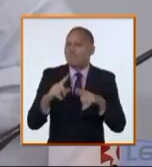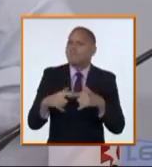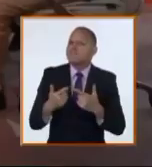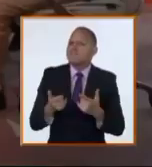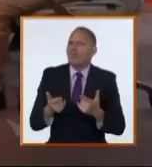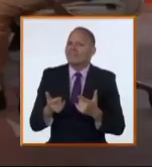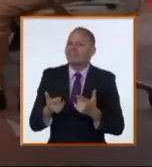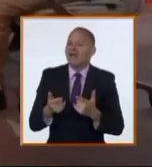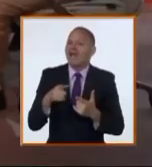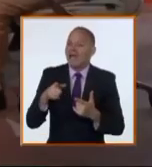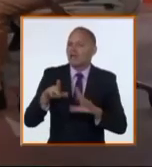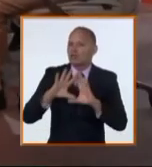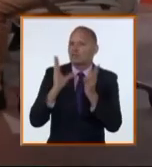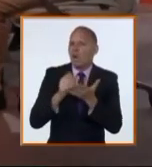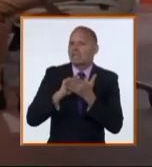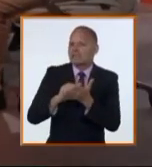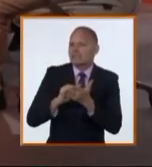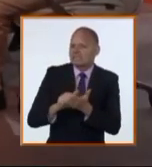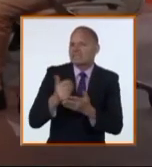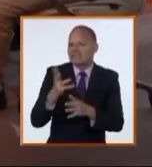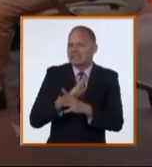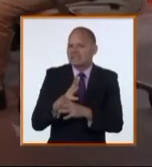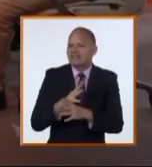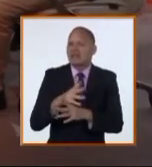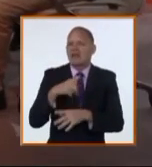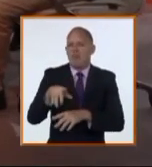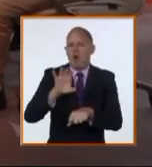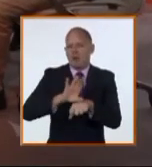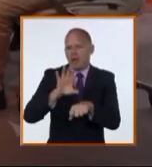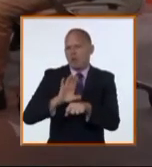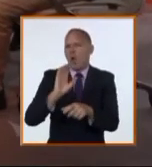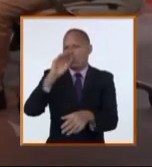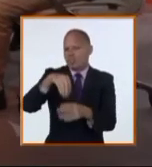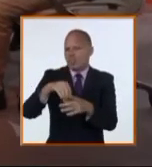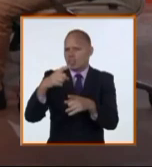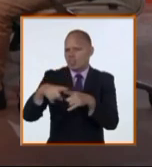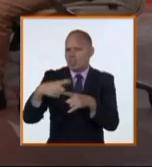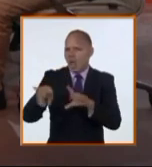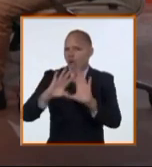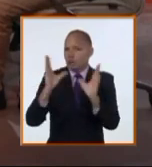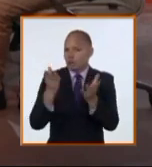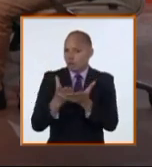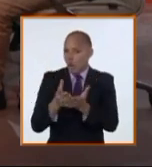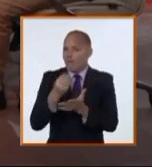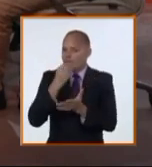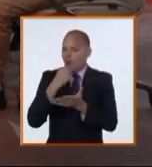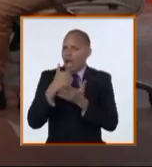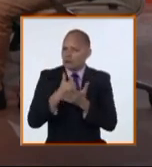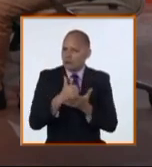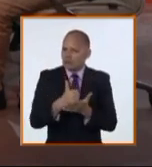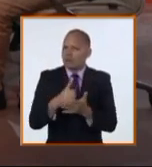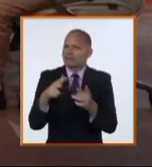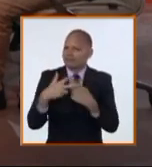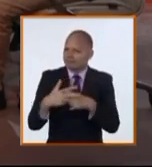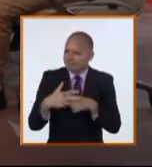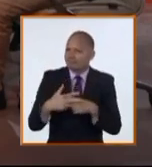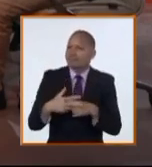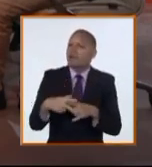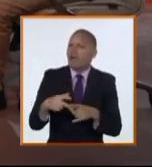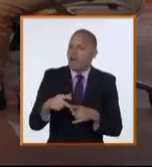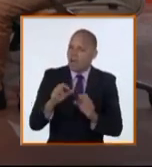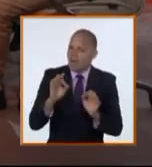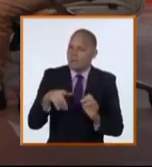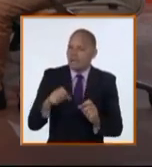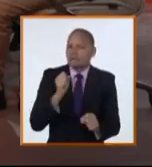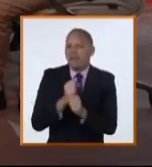la mayoría de los servicios de Hardware de software para nuestras entidades y ha trabajado de Conjunto con etecsa